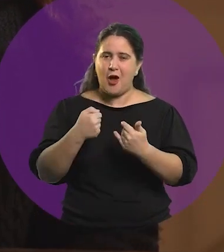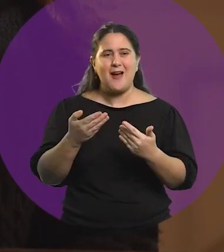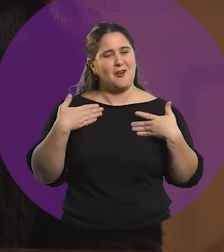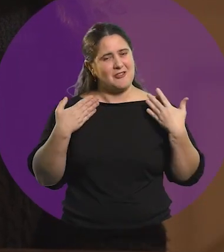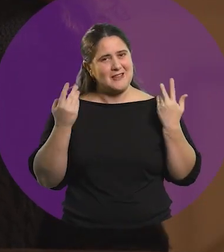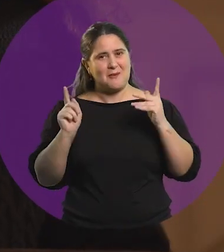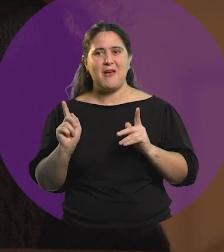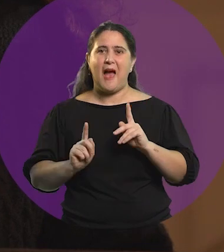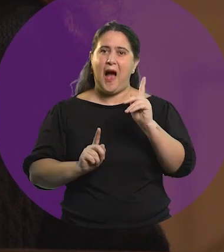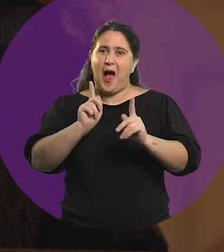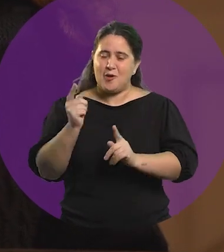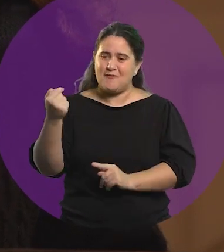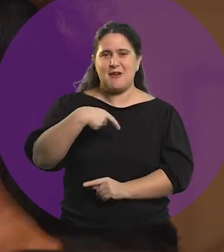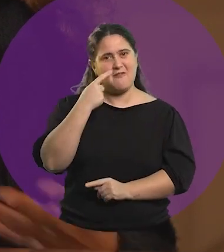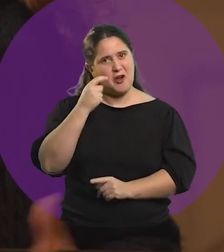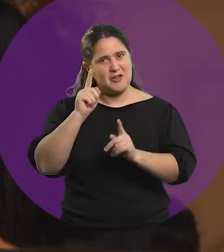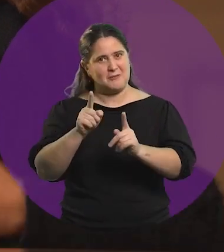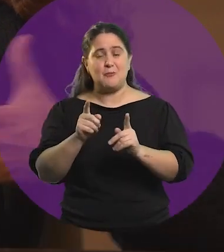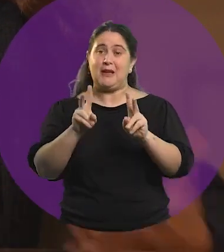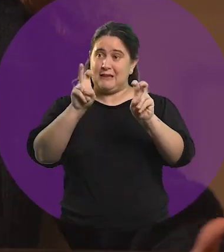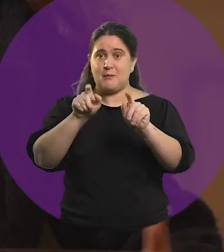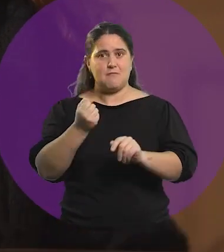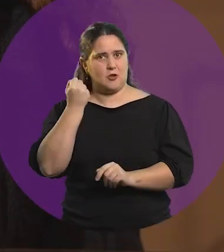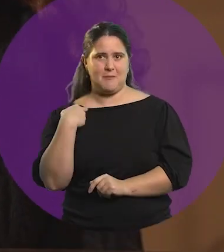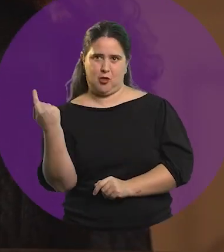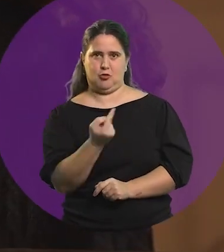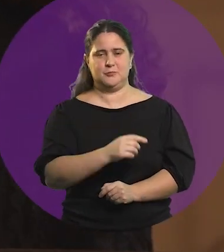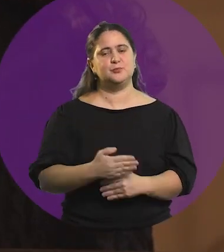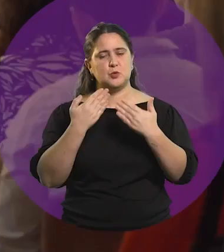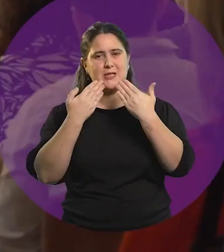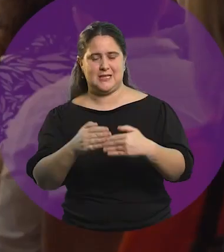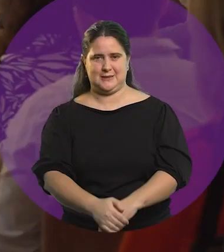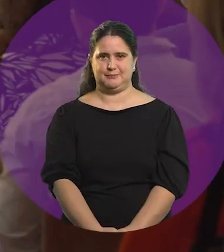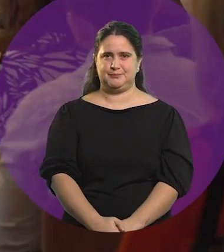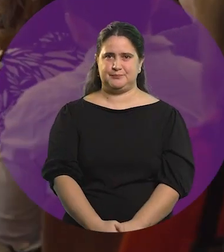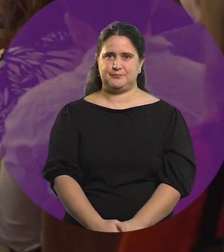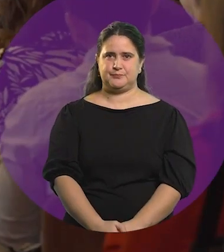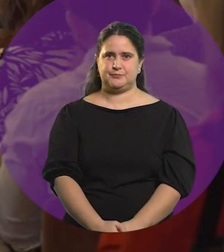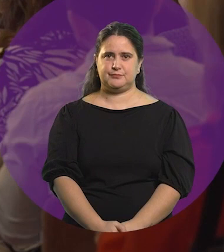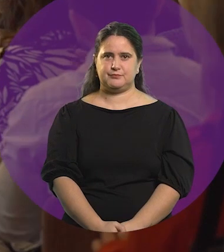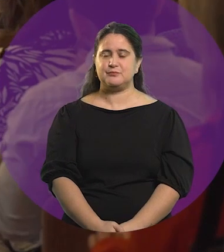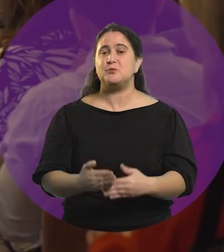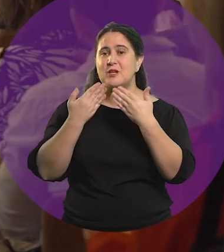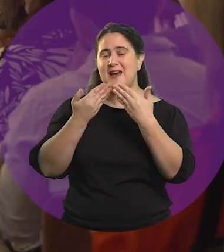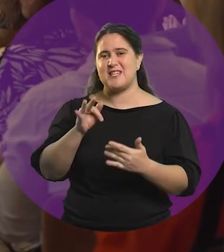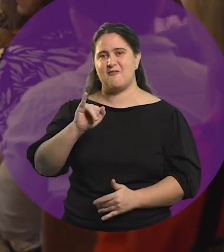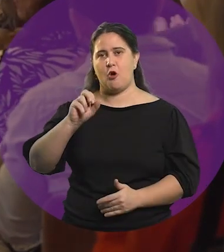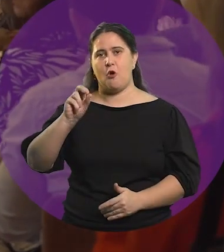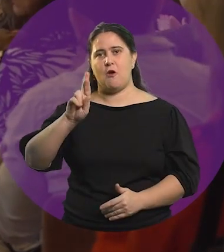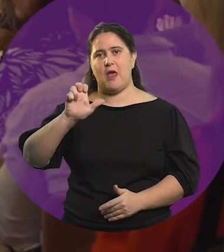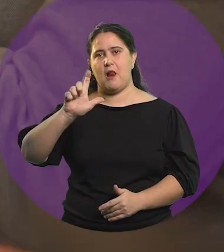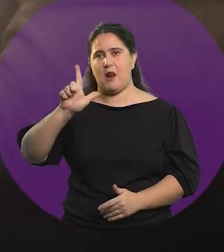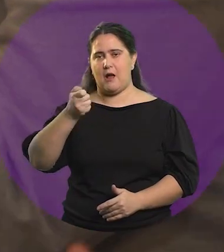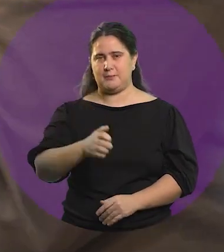también aparecieron algunos varones porque este es un tema de todos. Muchas gracias. Muchas gracias, Fiorella.